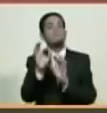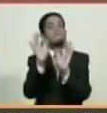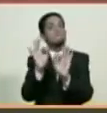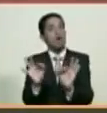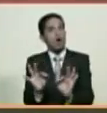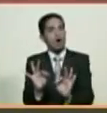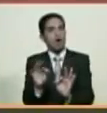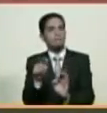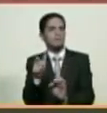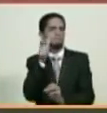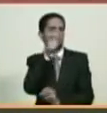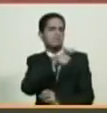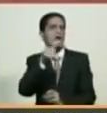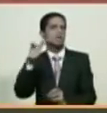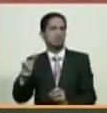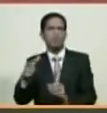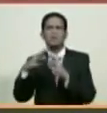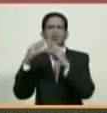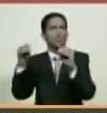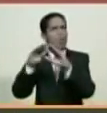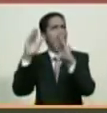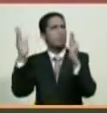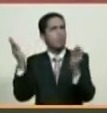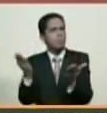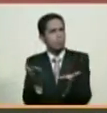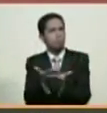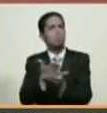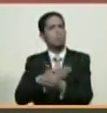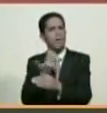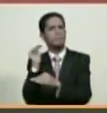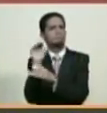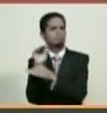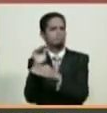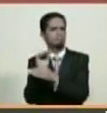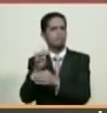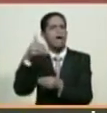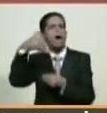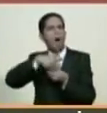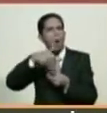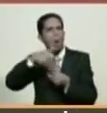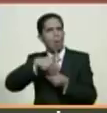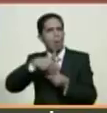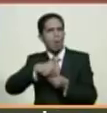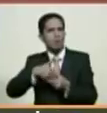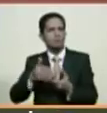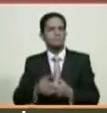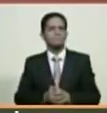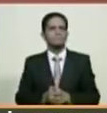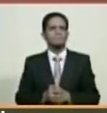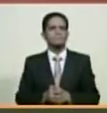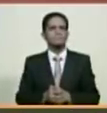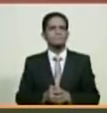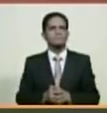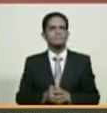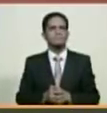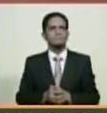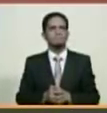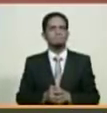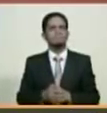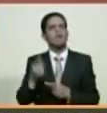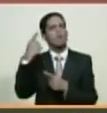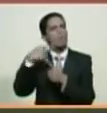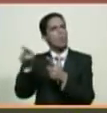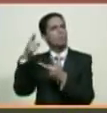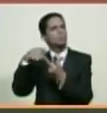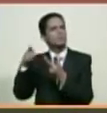del cual las personas en el mundo entero protegen sus ahorros, protegen sus inversiones. Por ahí hemos escuchado, me imagino